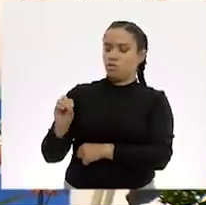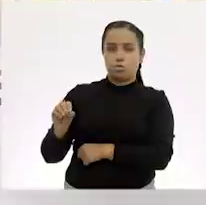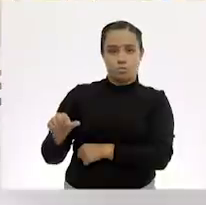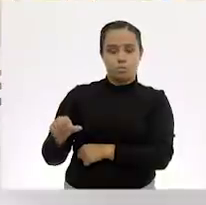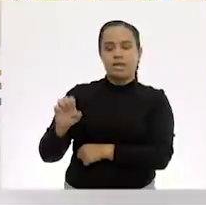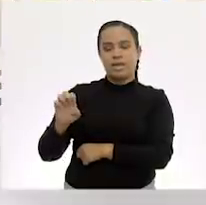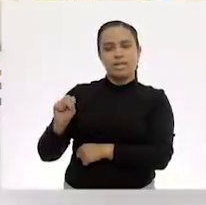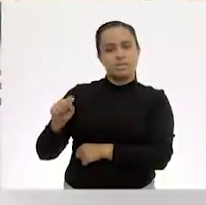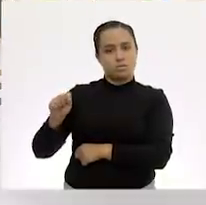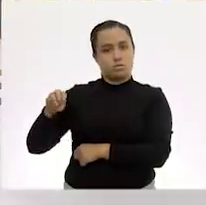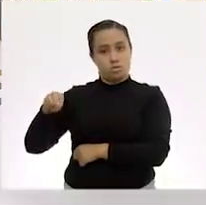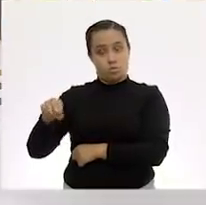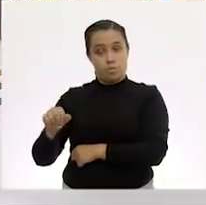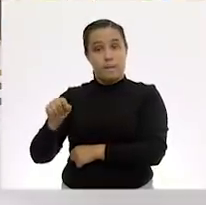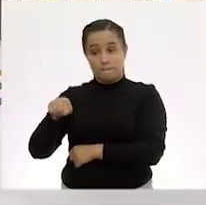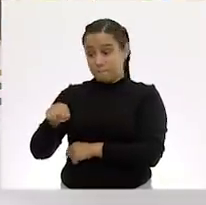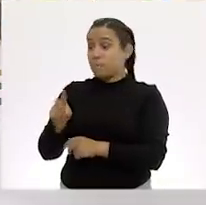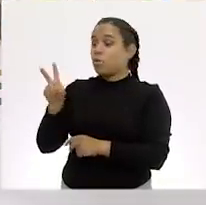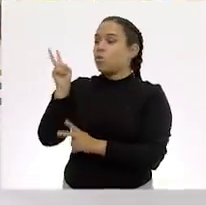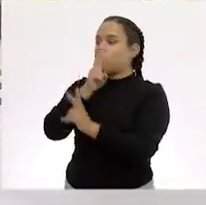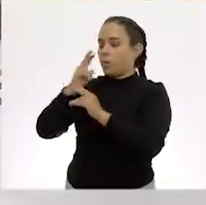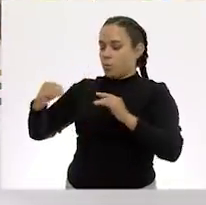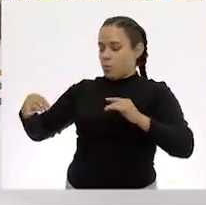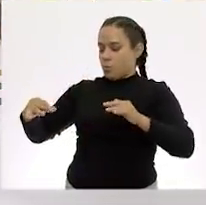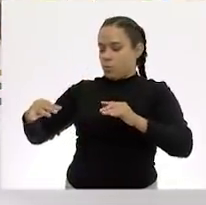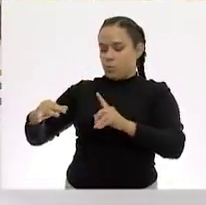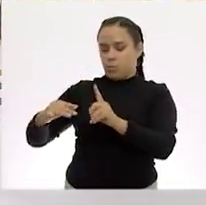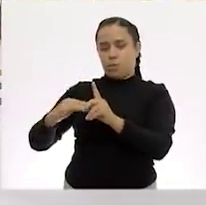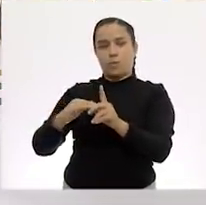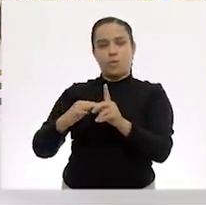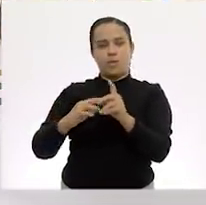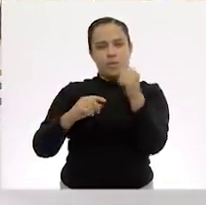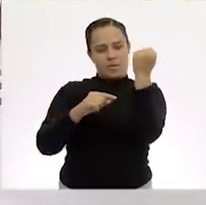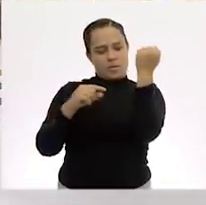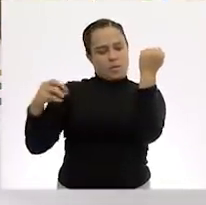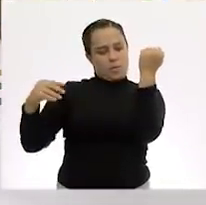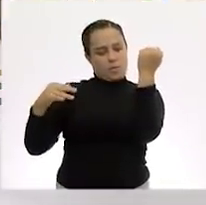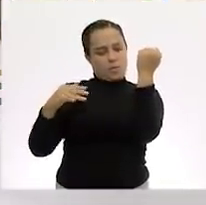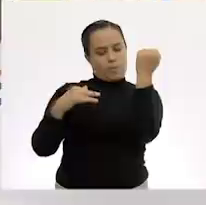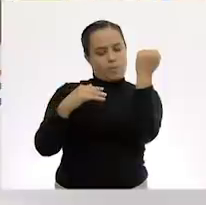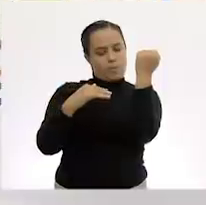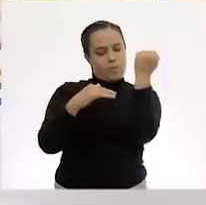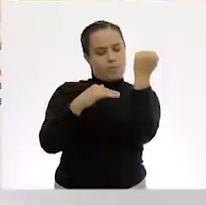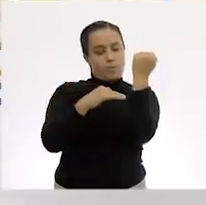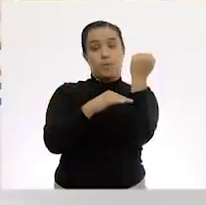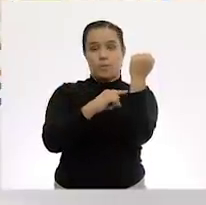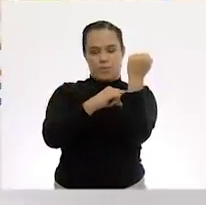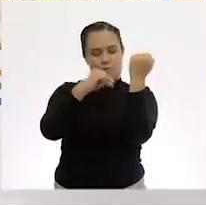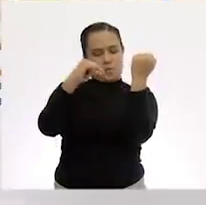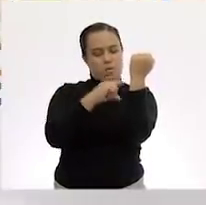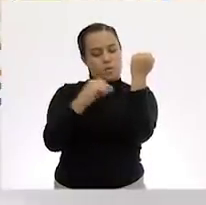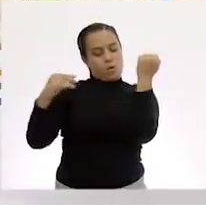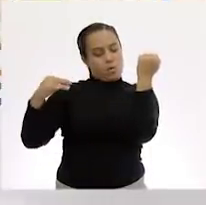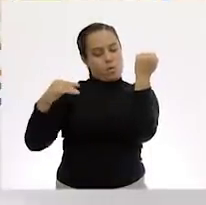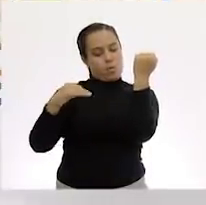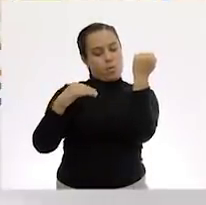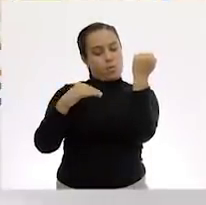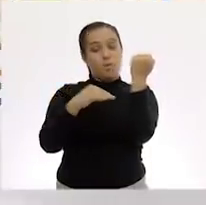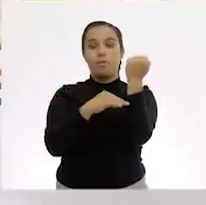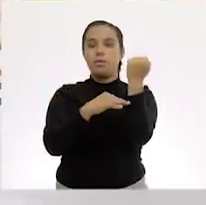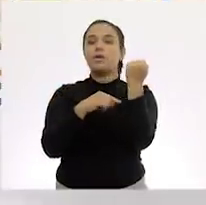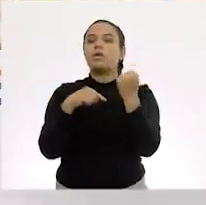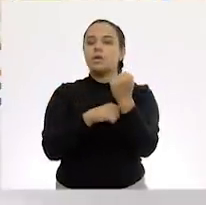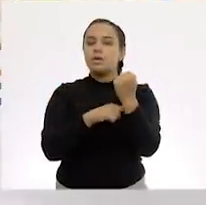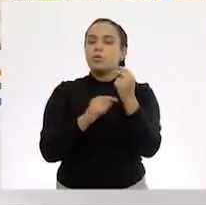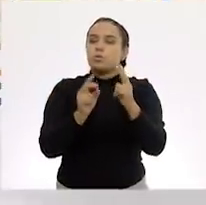aire entra por ahí Ujú. y por estos pequeños poritos, y así es como